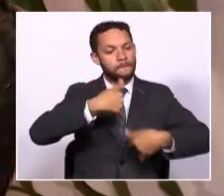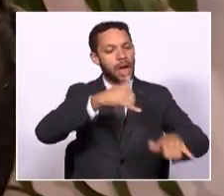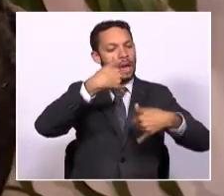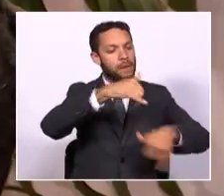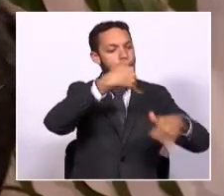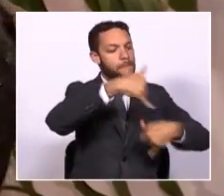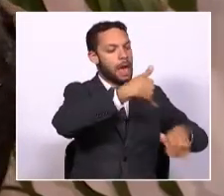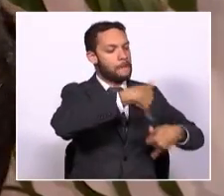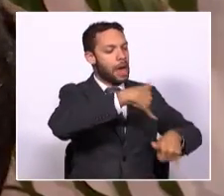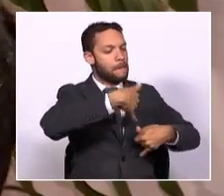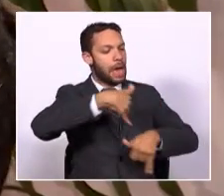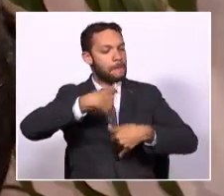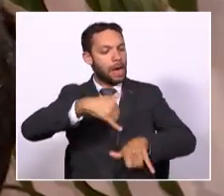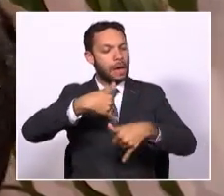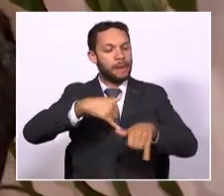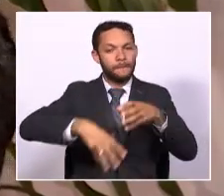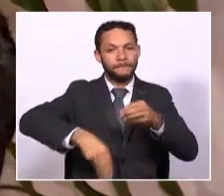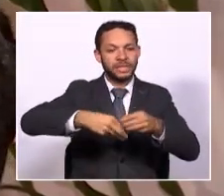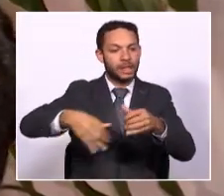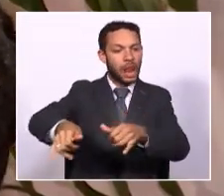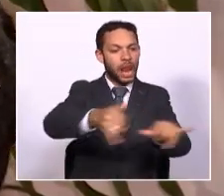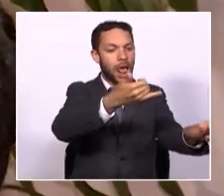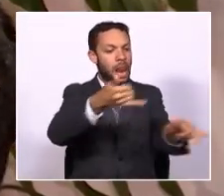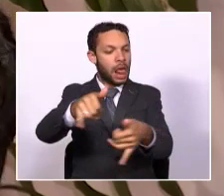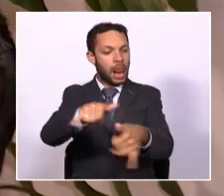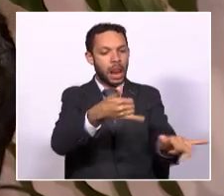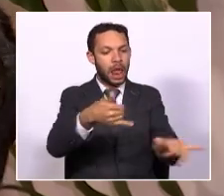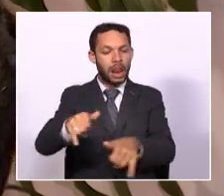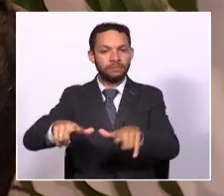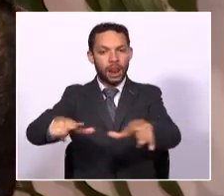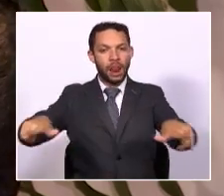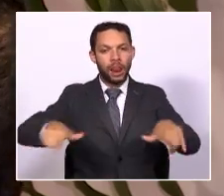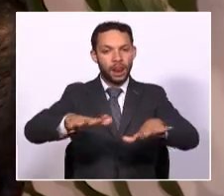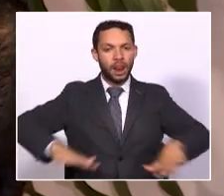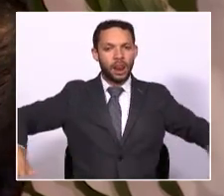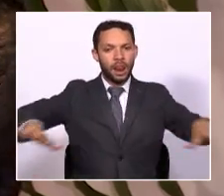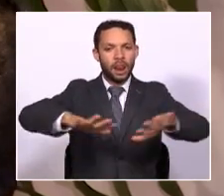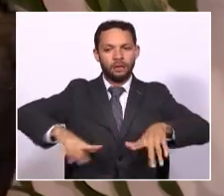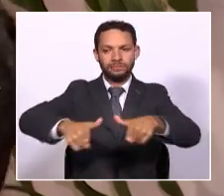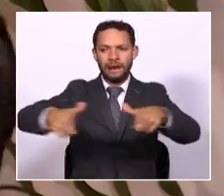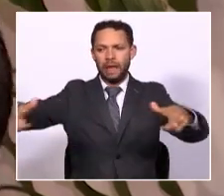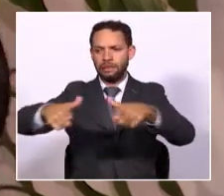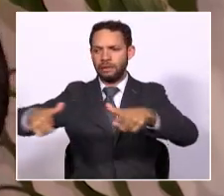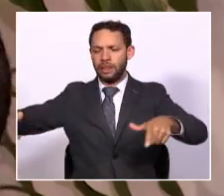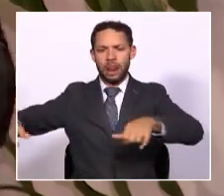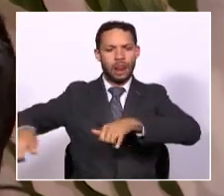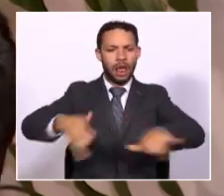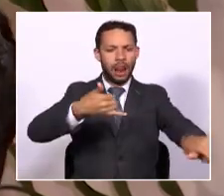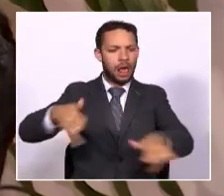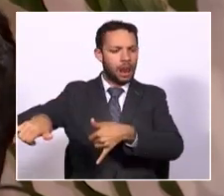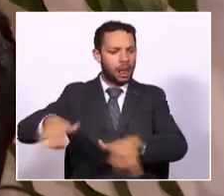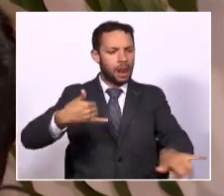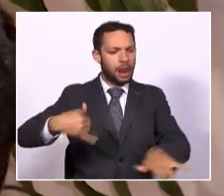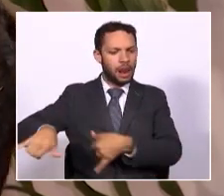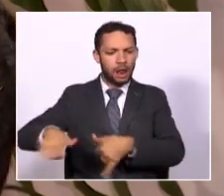de constante movimiento, en constantes espacios, diferentes escenarios, y tiene que ejecutar movimientos que